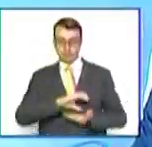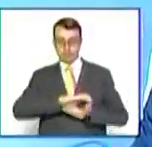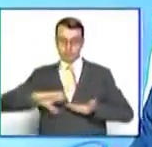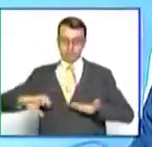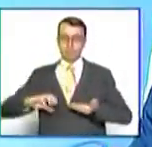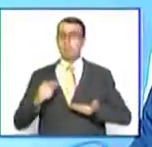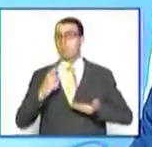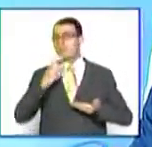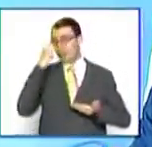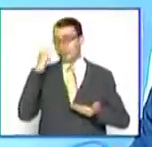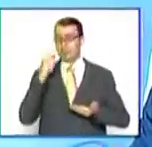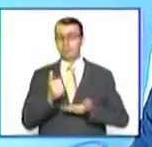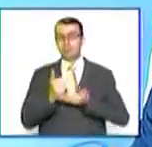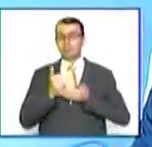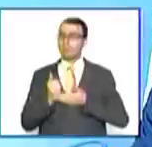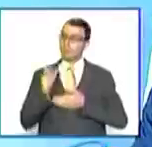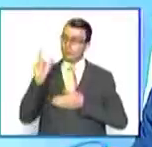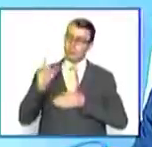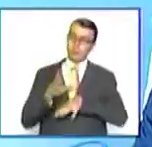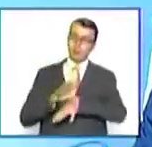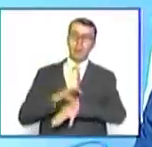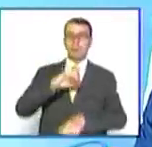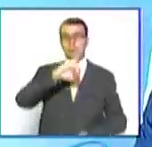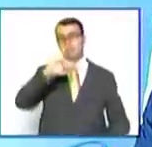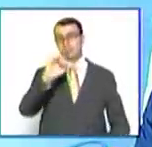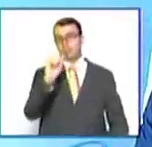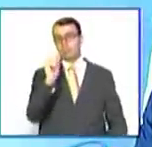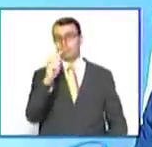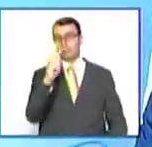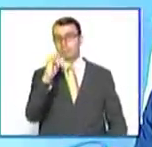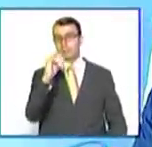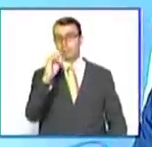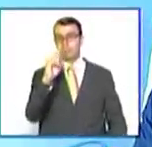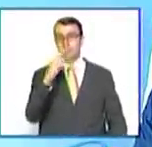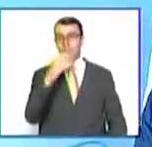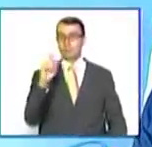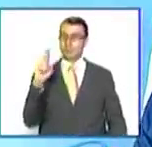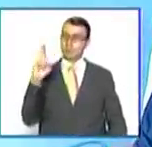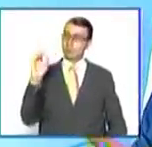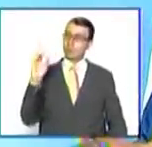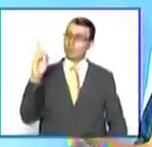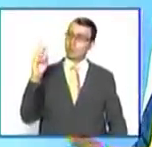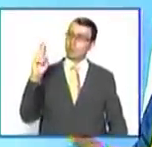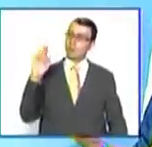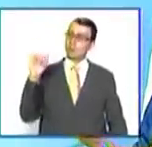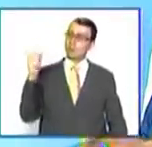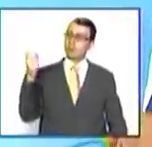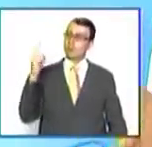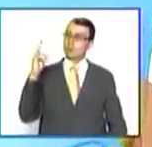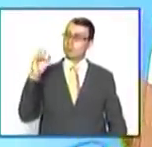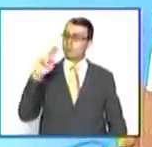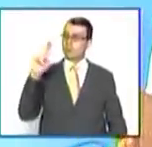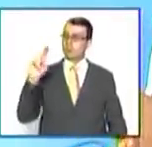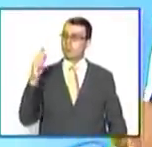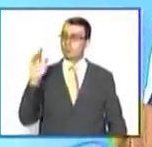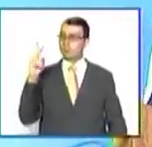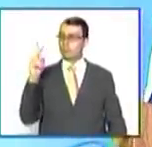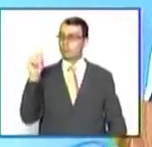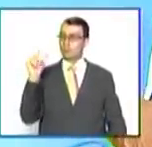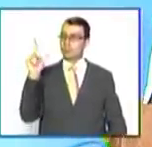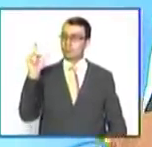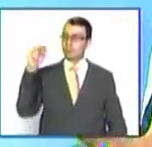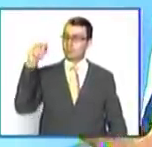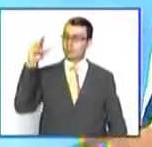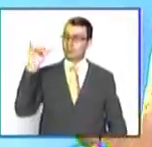doctor Javier Rodríguez Valencia, una persona que se ha dedicado a investigar y acaban de terminar